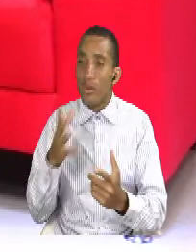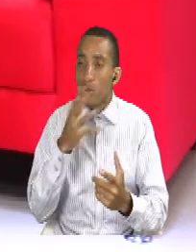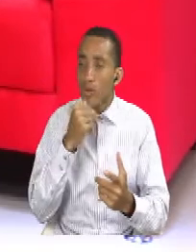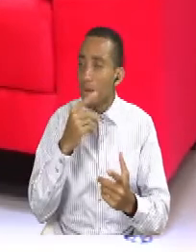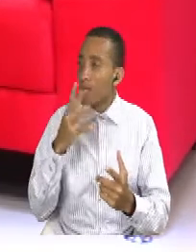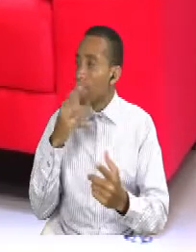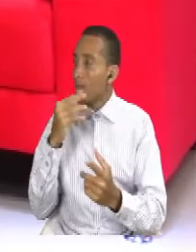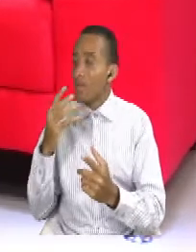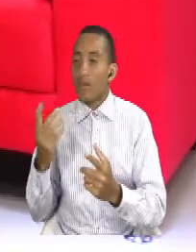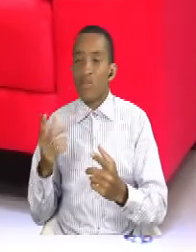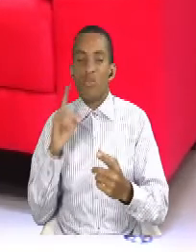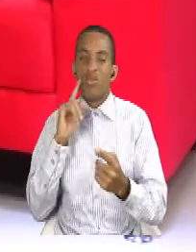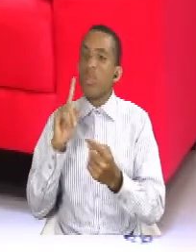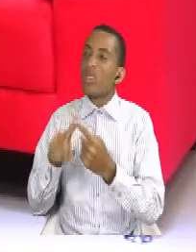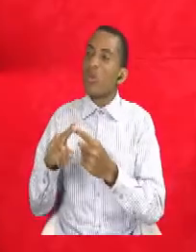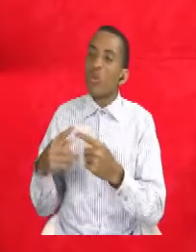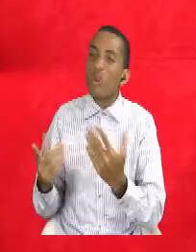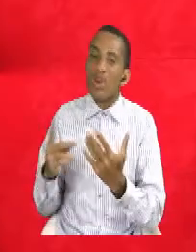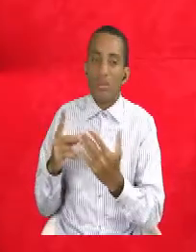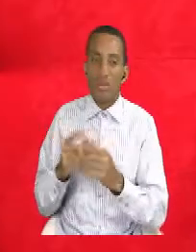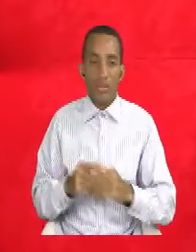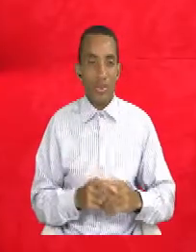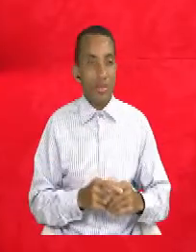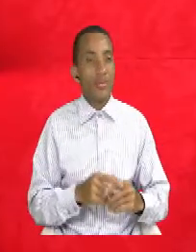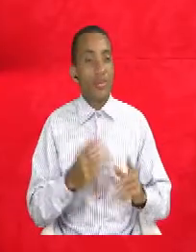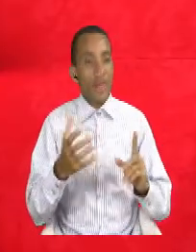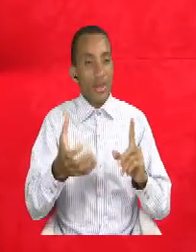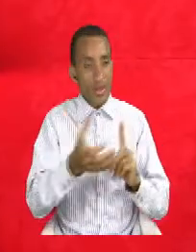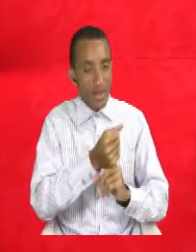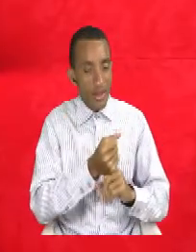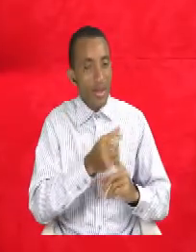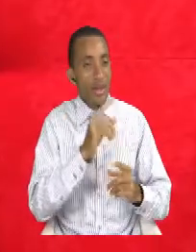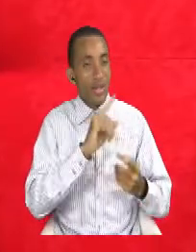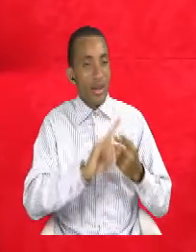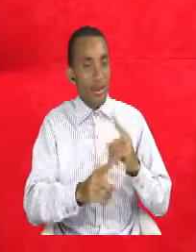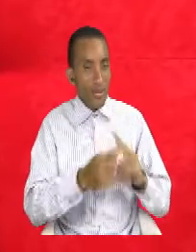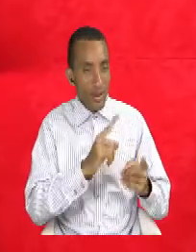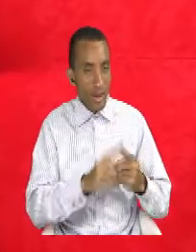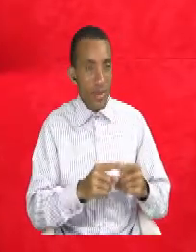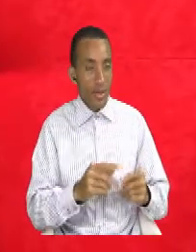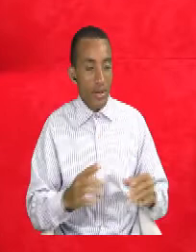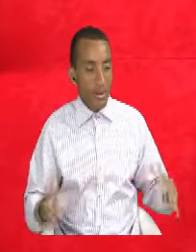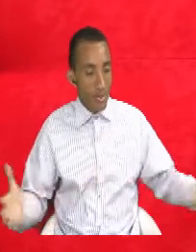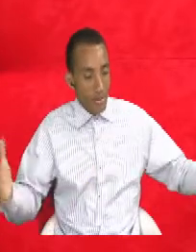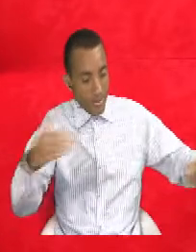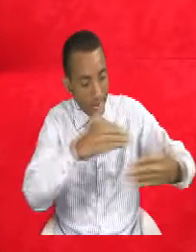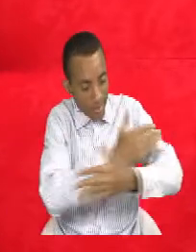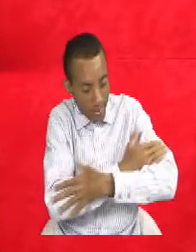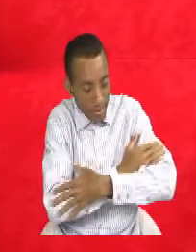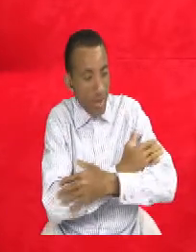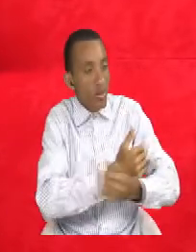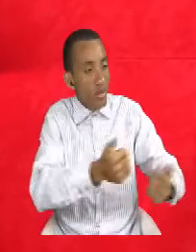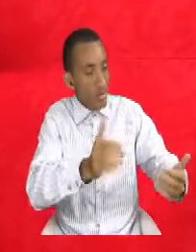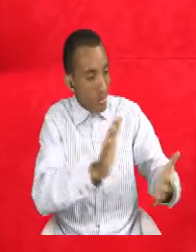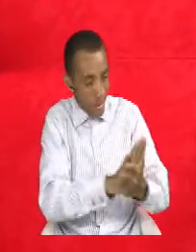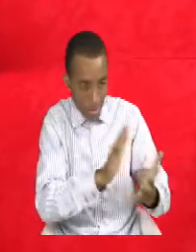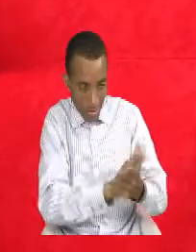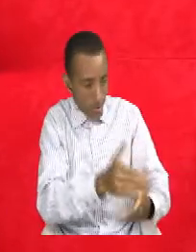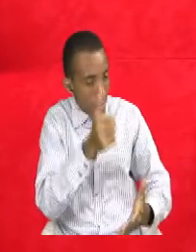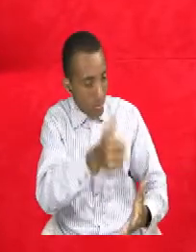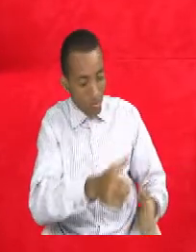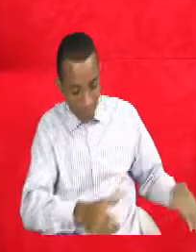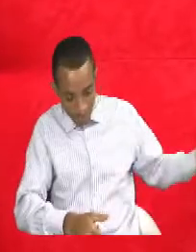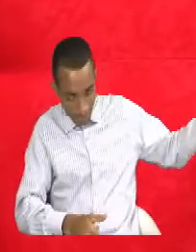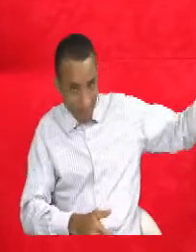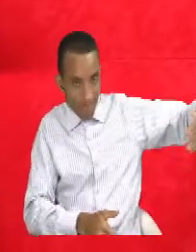de esta campaña? Encontrar amigos también, encontrar amigos que te abracen y que te digan que todo va a estar bien, que todo se va a